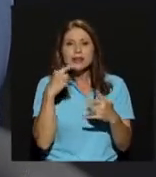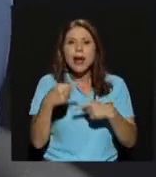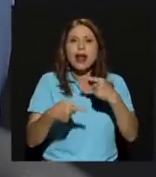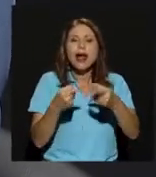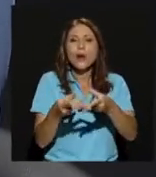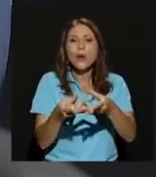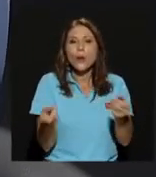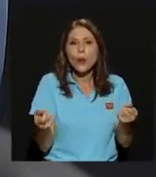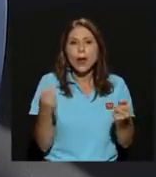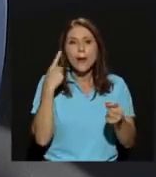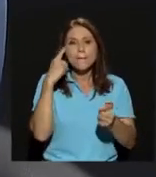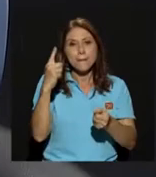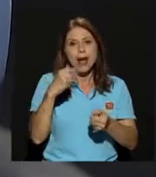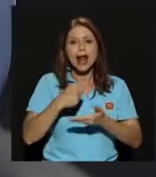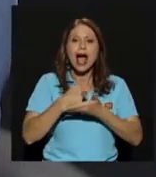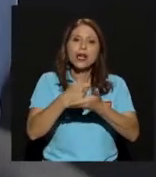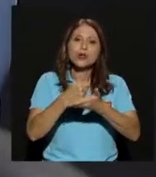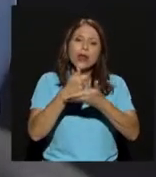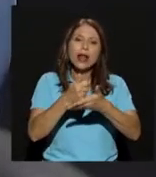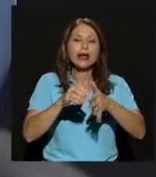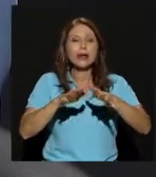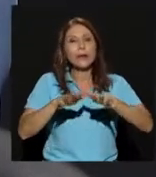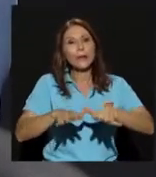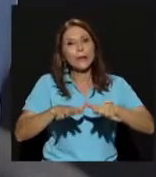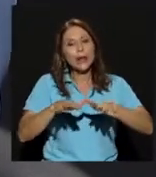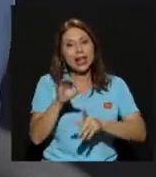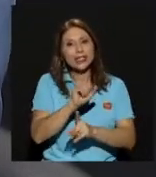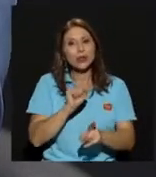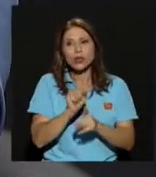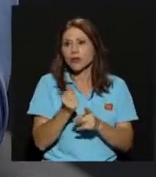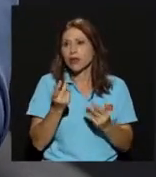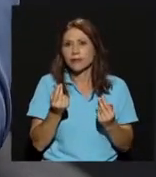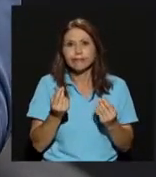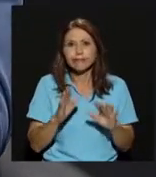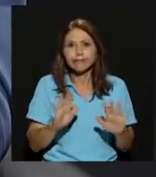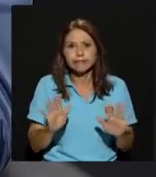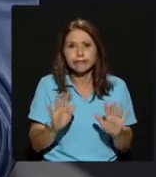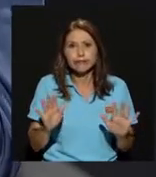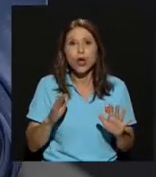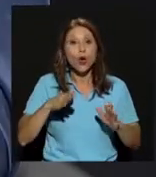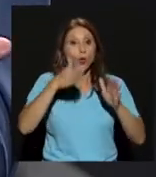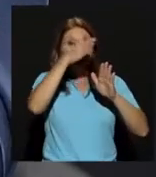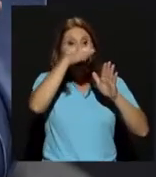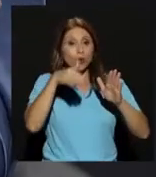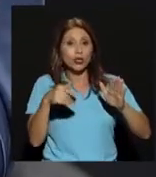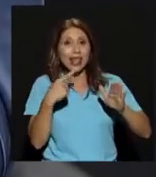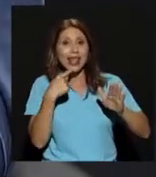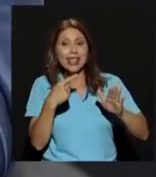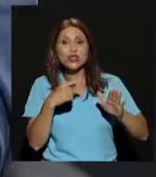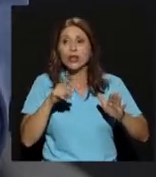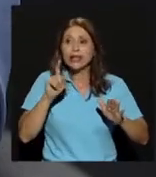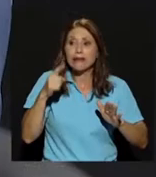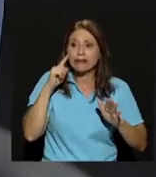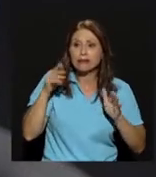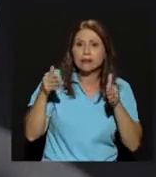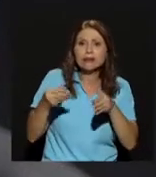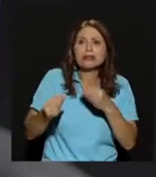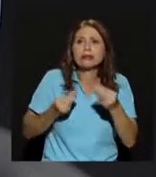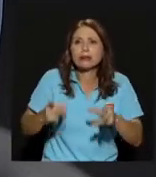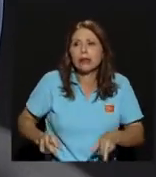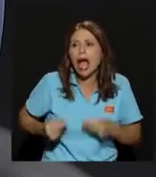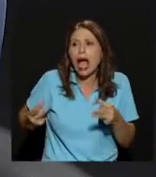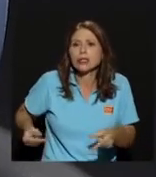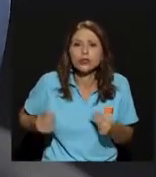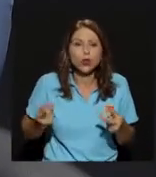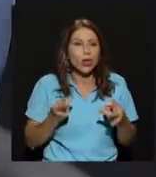para ayudar a paliar la situación de déficit verdad cuando la contraloría de dicho hay que trabajar por el lado del gasto y hay que trabajar por el lado del